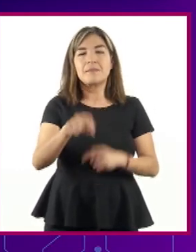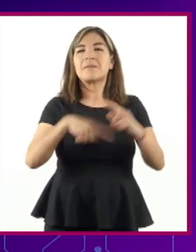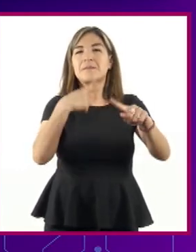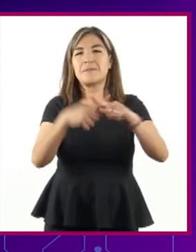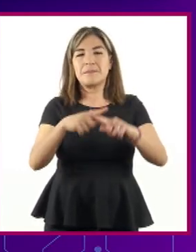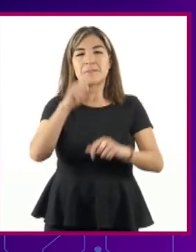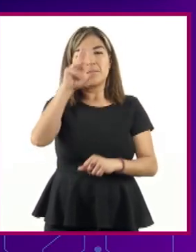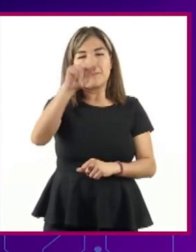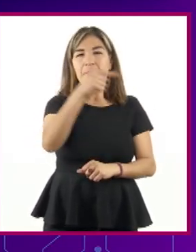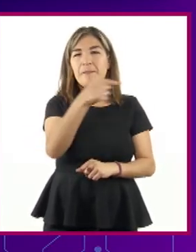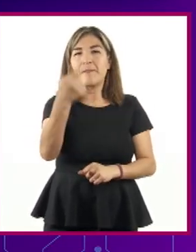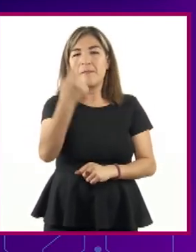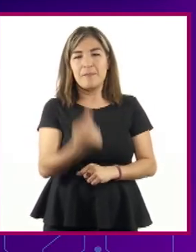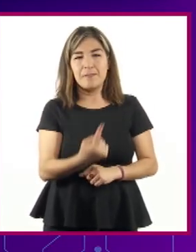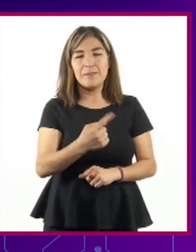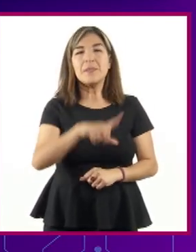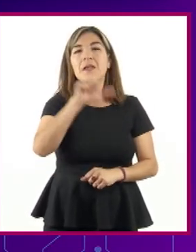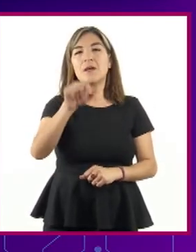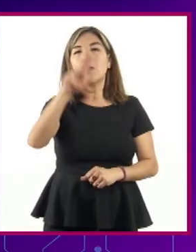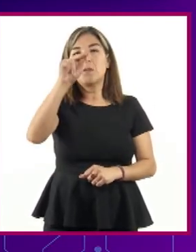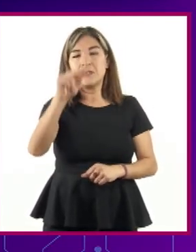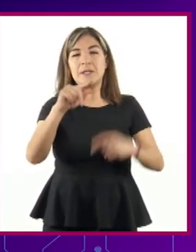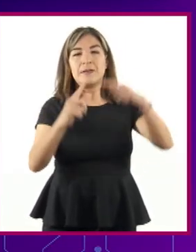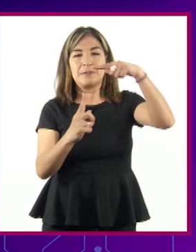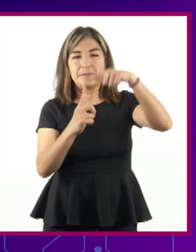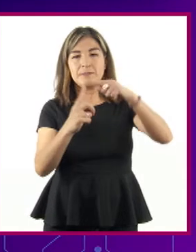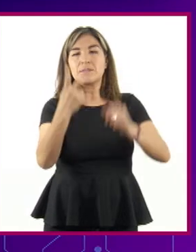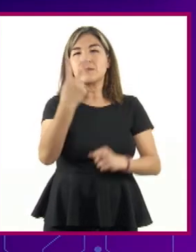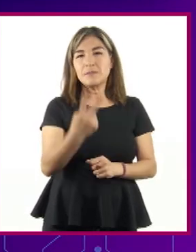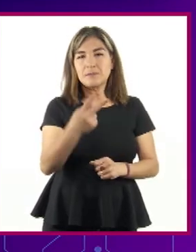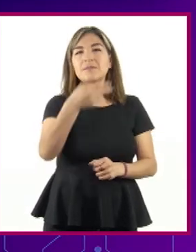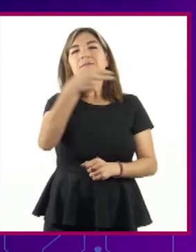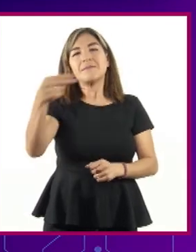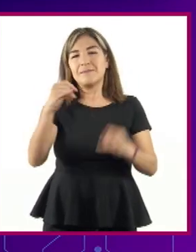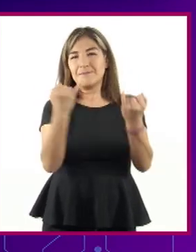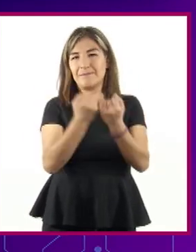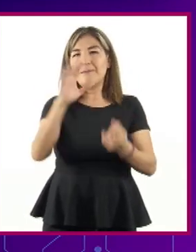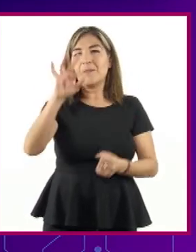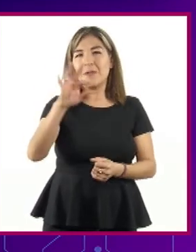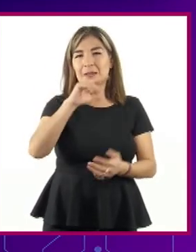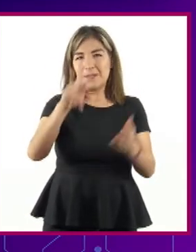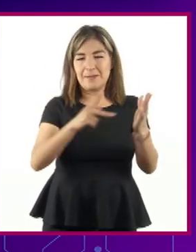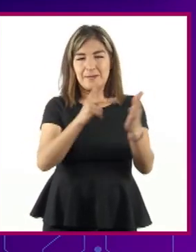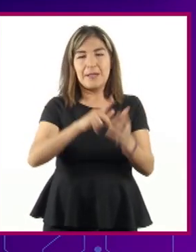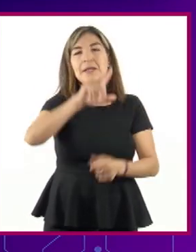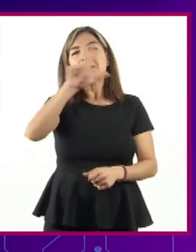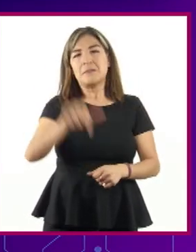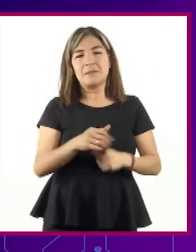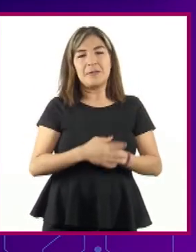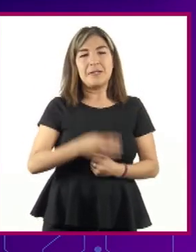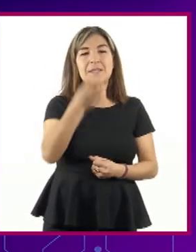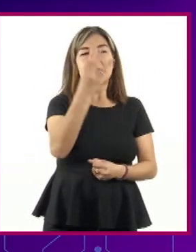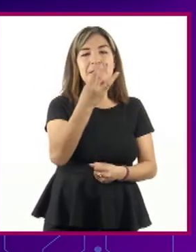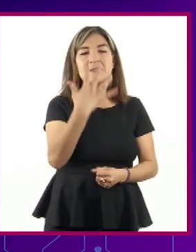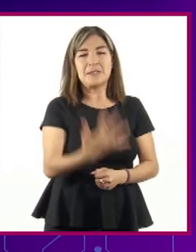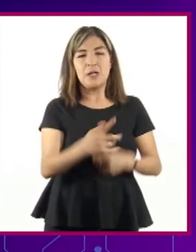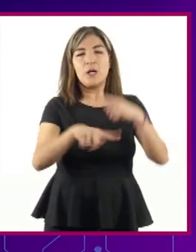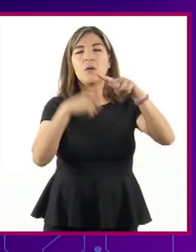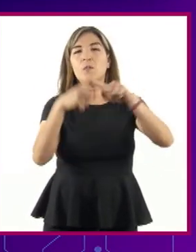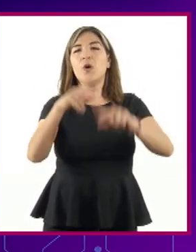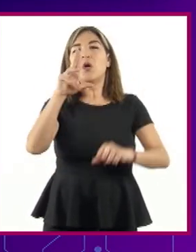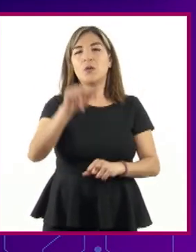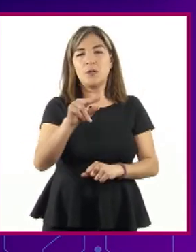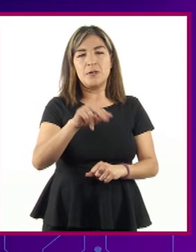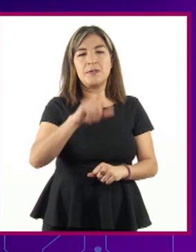medios. Luego dividimos 80 entre 2, lo cual es igual a 40 kilómetros. Después multiplicamos 3/5 por 80,